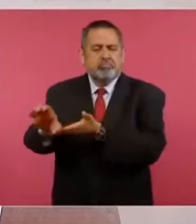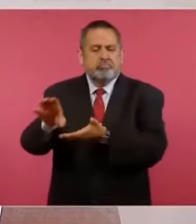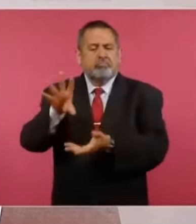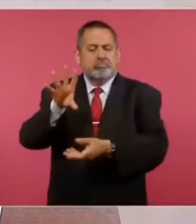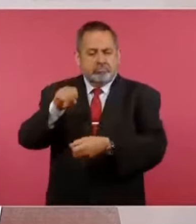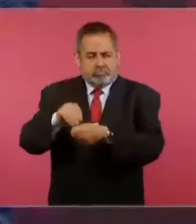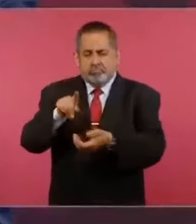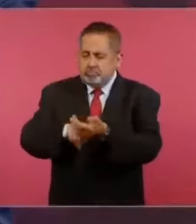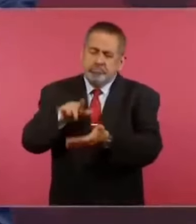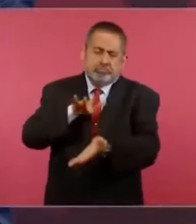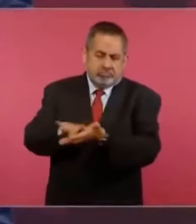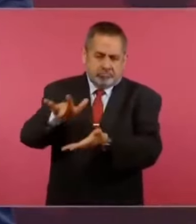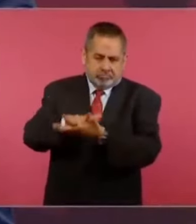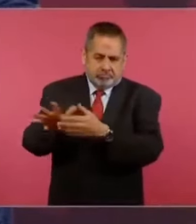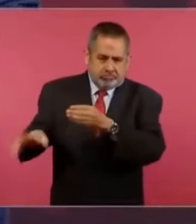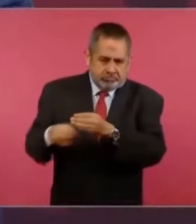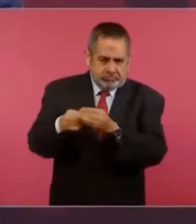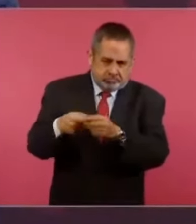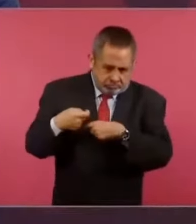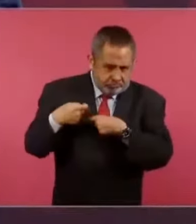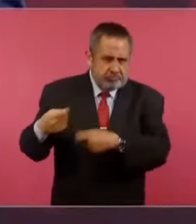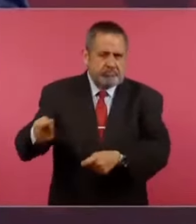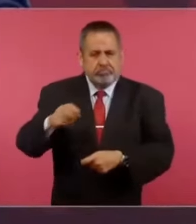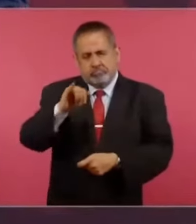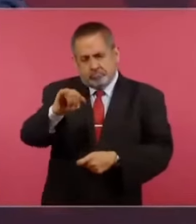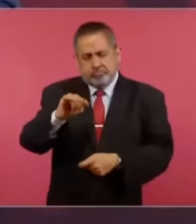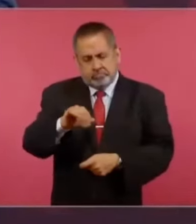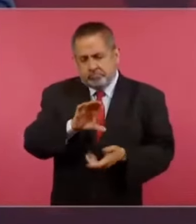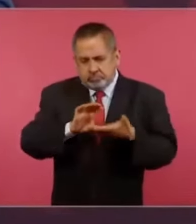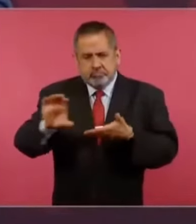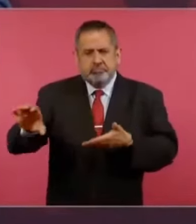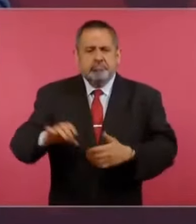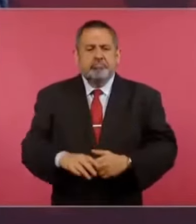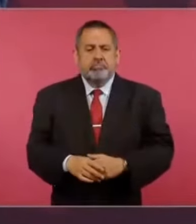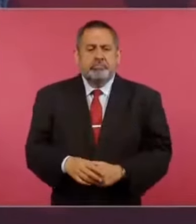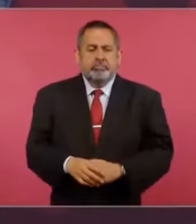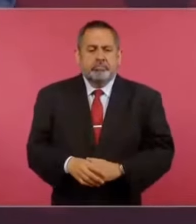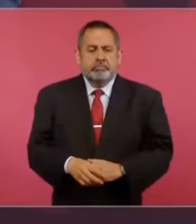ese complemento del fondo.